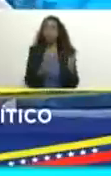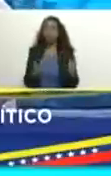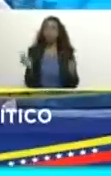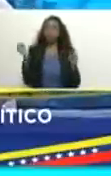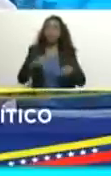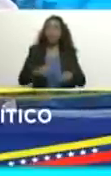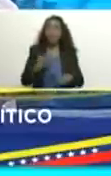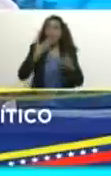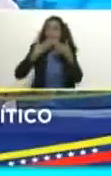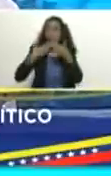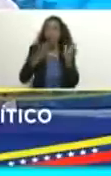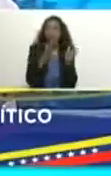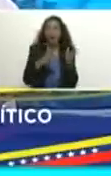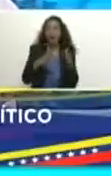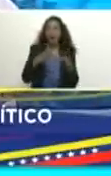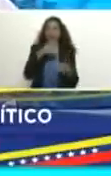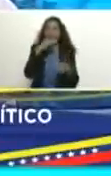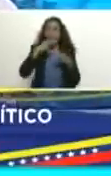ni se diga.